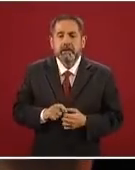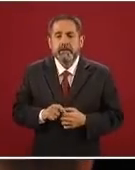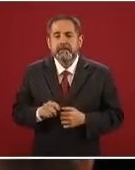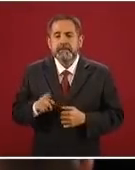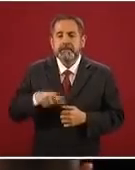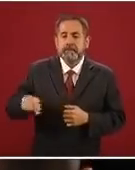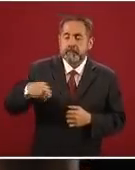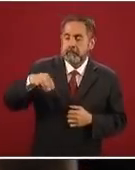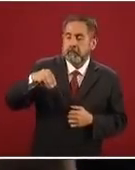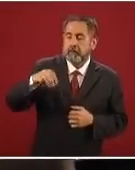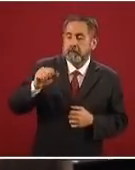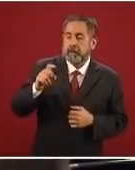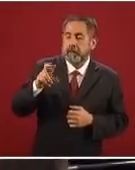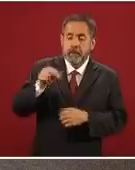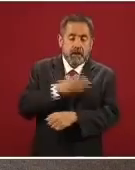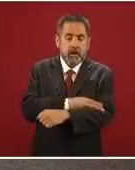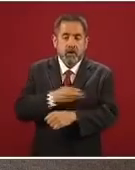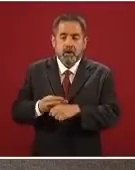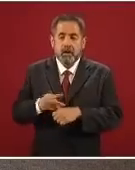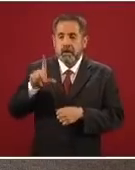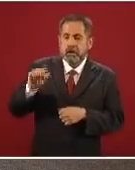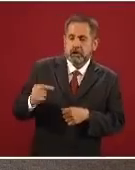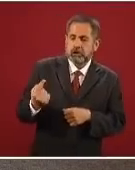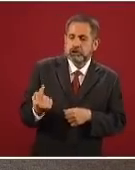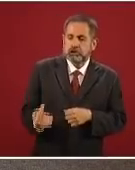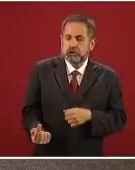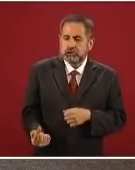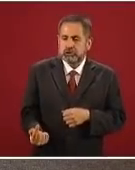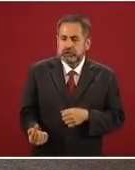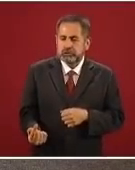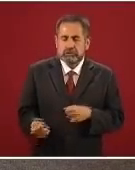y a Madero como un pigmeo.